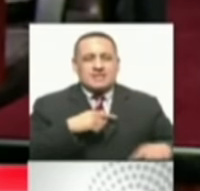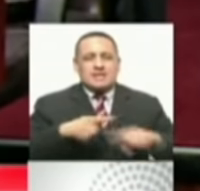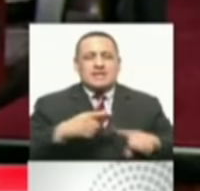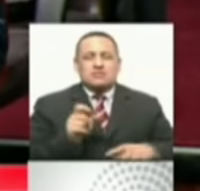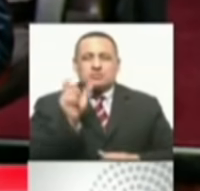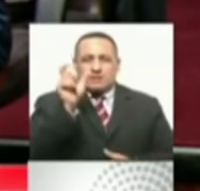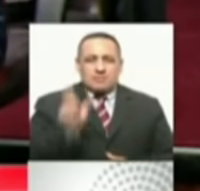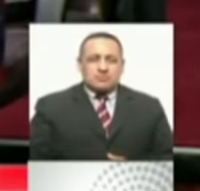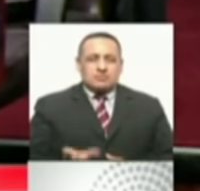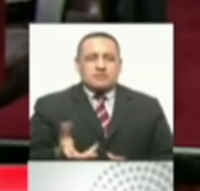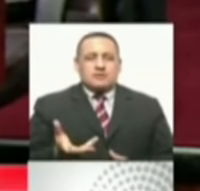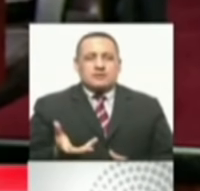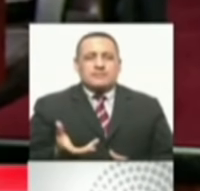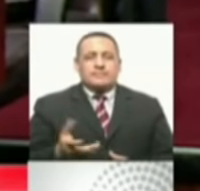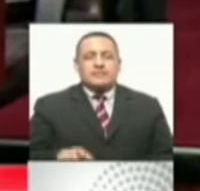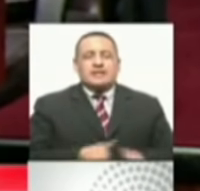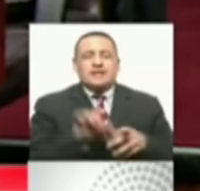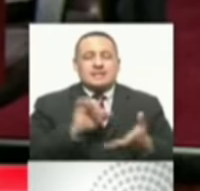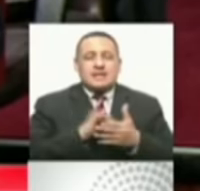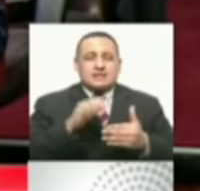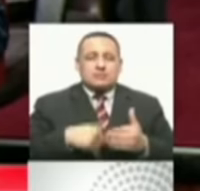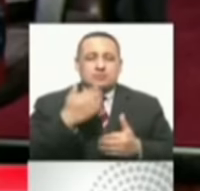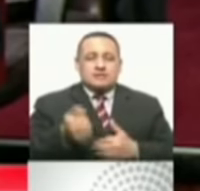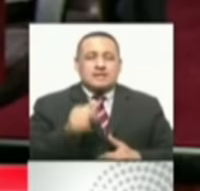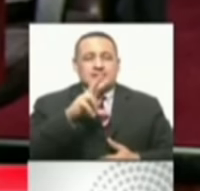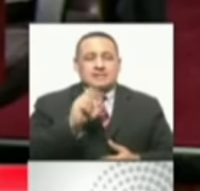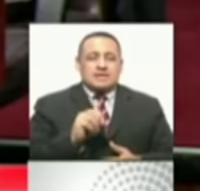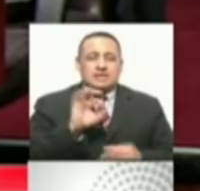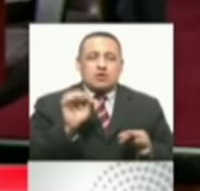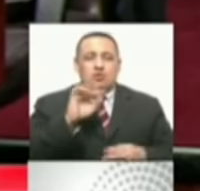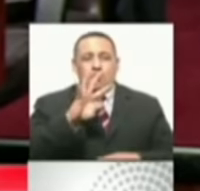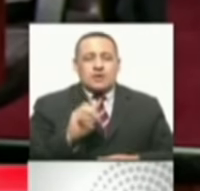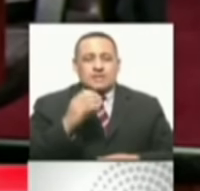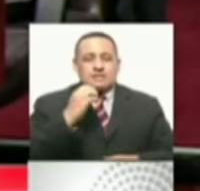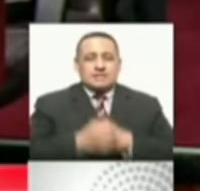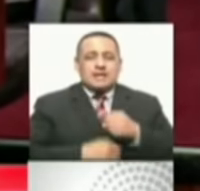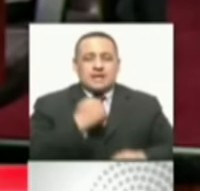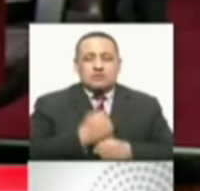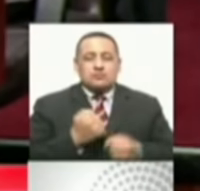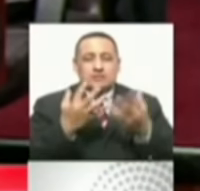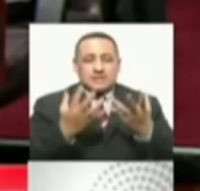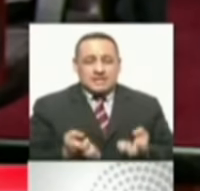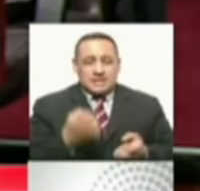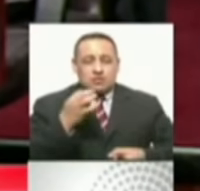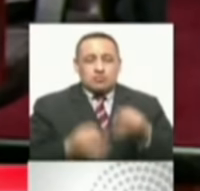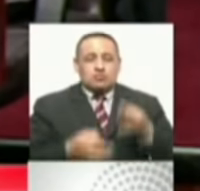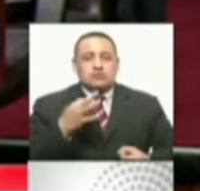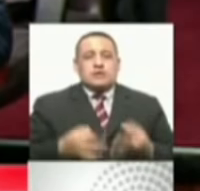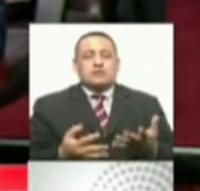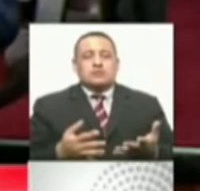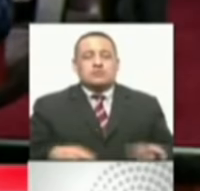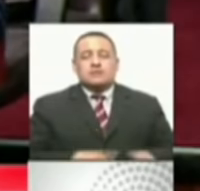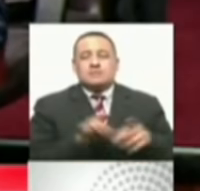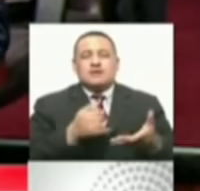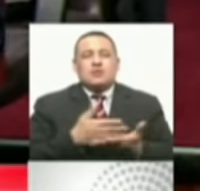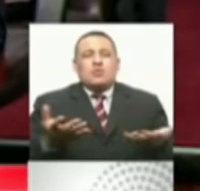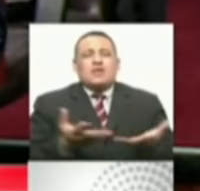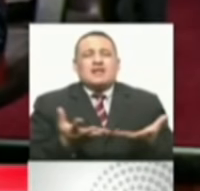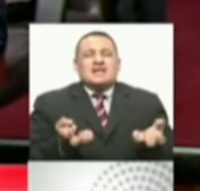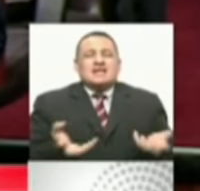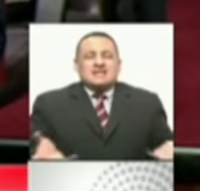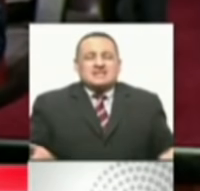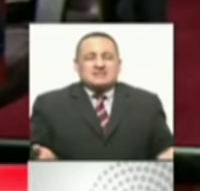Reitero, él ha demostrado No, pero esto no demuestra, pues. Esto no es. Ángel Páez está refutando lo que Maraví ha dicho